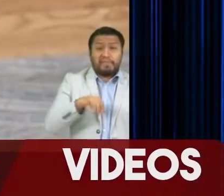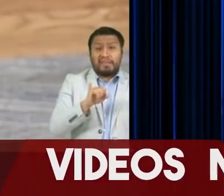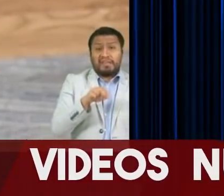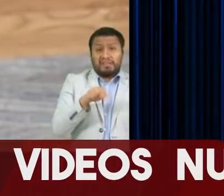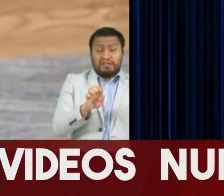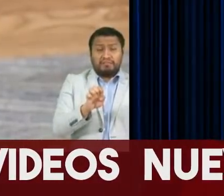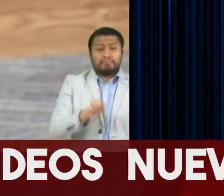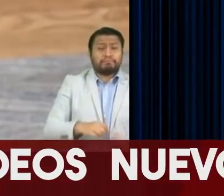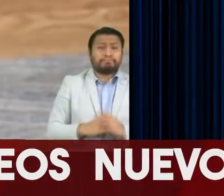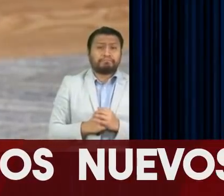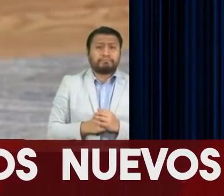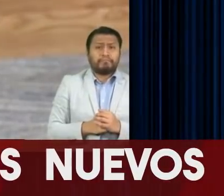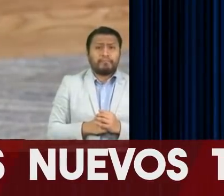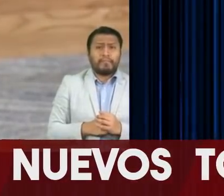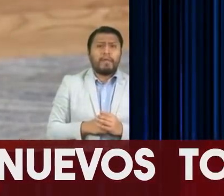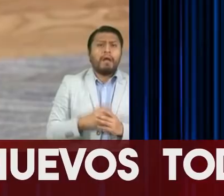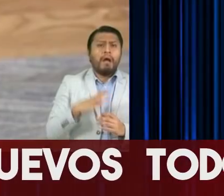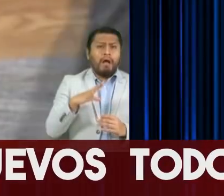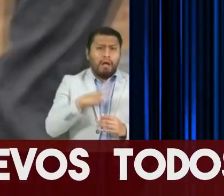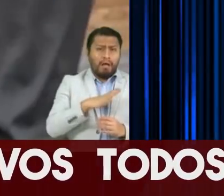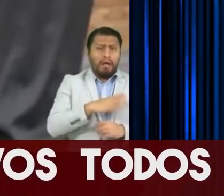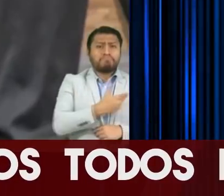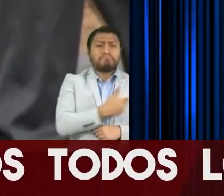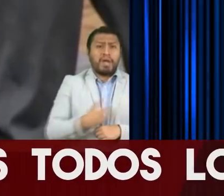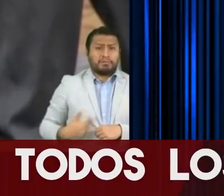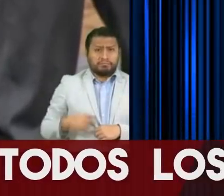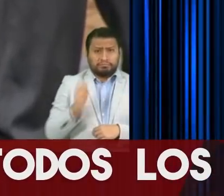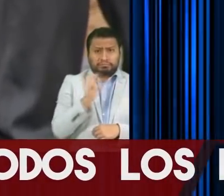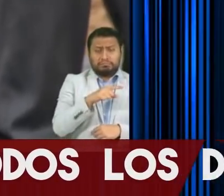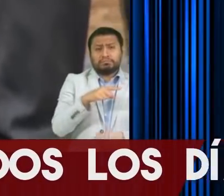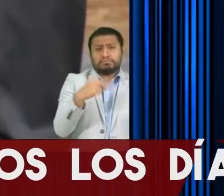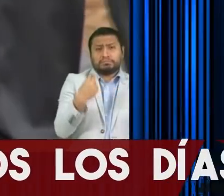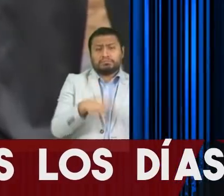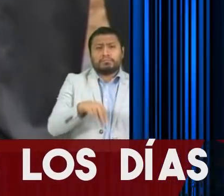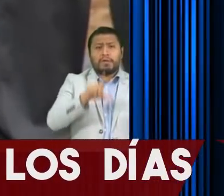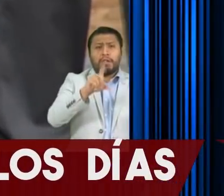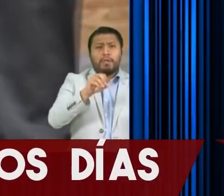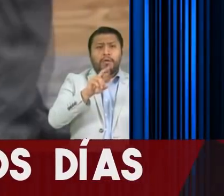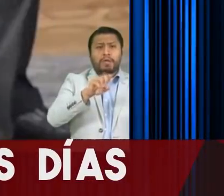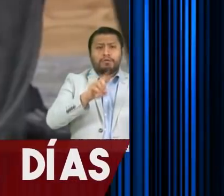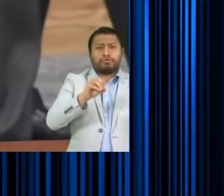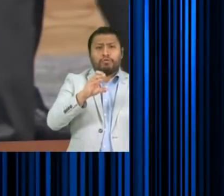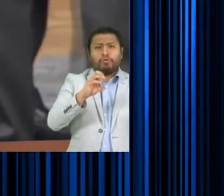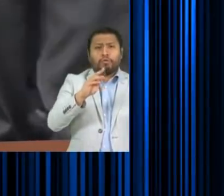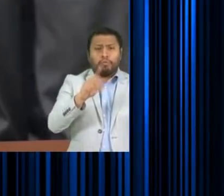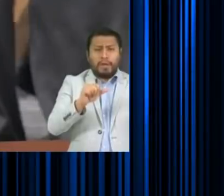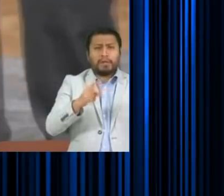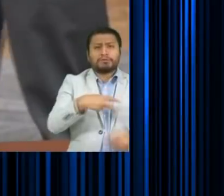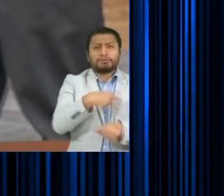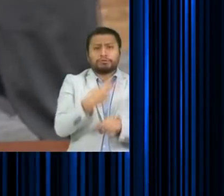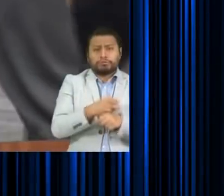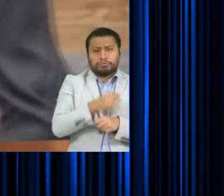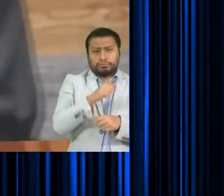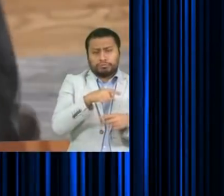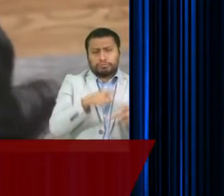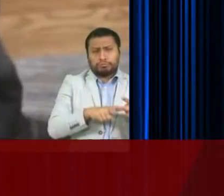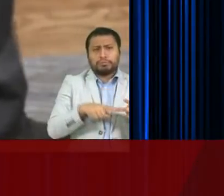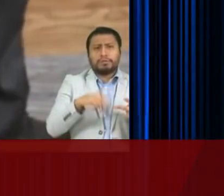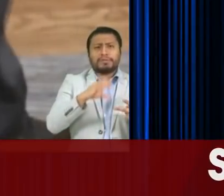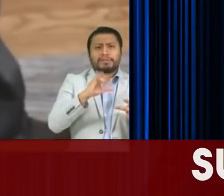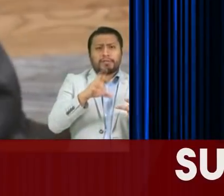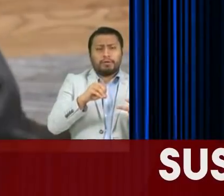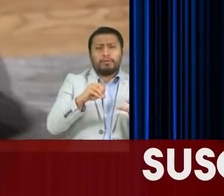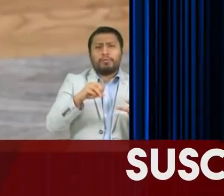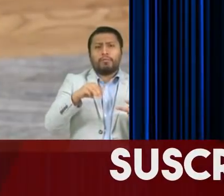Electoral, presidido por Lorenzo Córdoba, secundado por Ciro Murayama, y